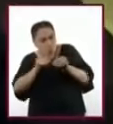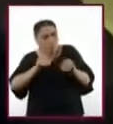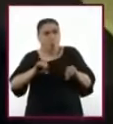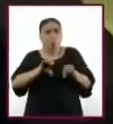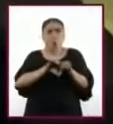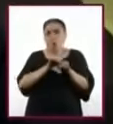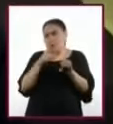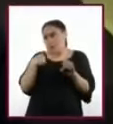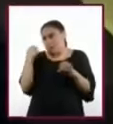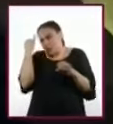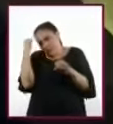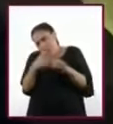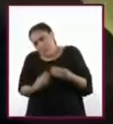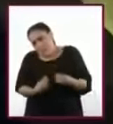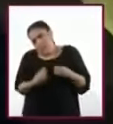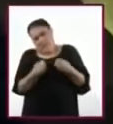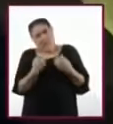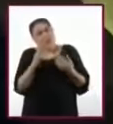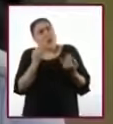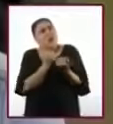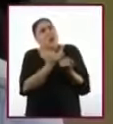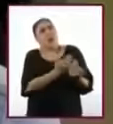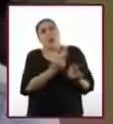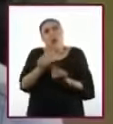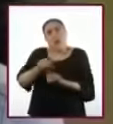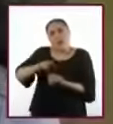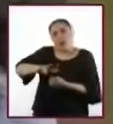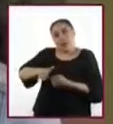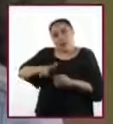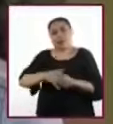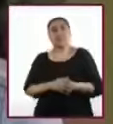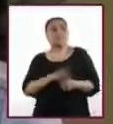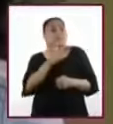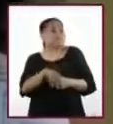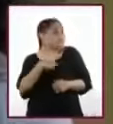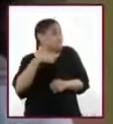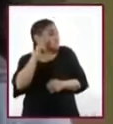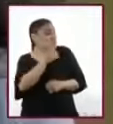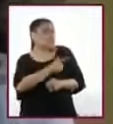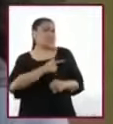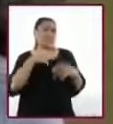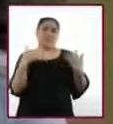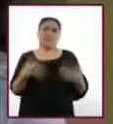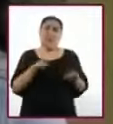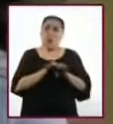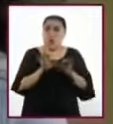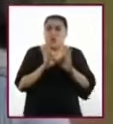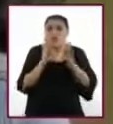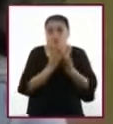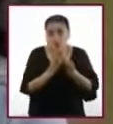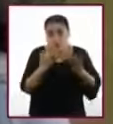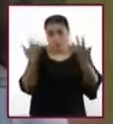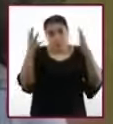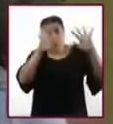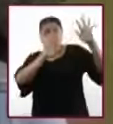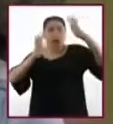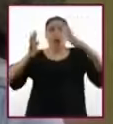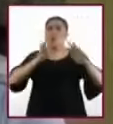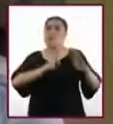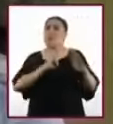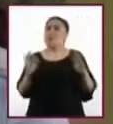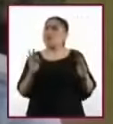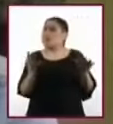O sea, para mí fue como manejar un títere. A mí me llamó muchísimo la atención la infinidad de figuras que podemos hacer con nuestras manos, sobre todo